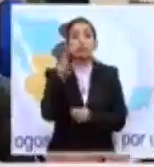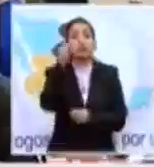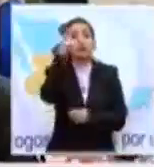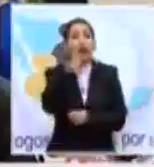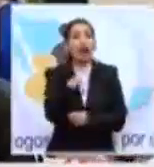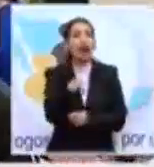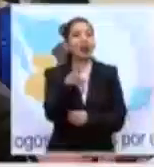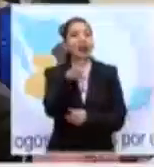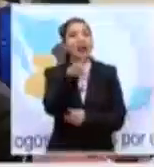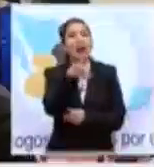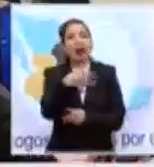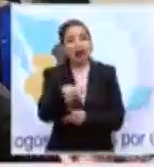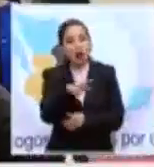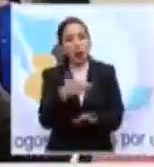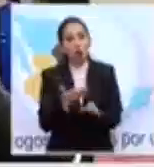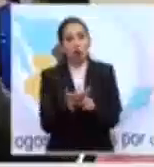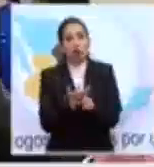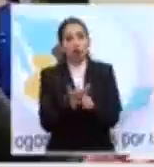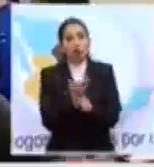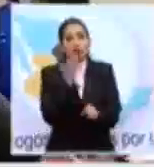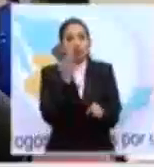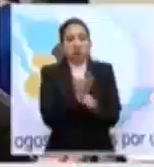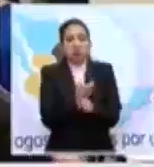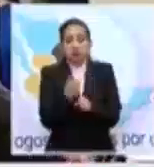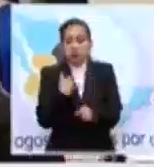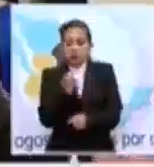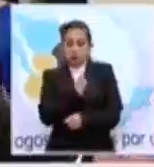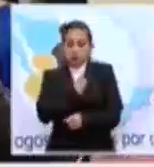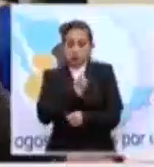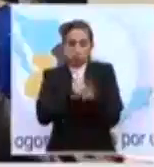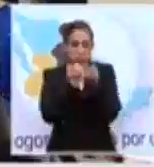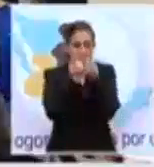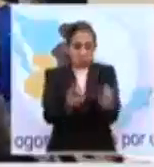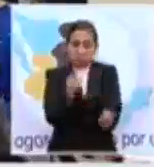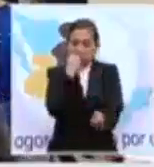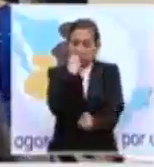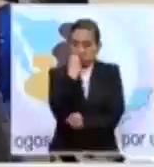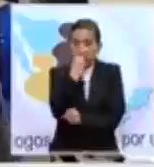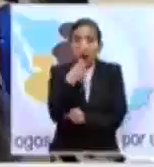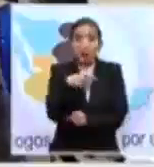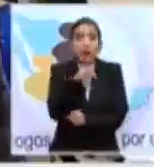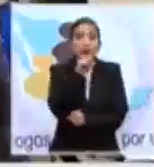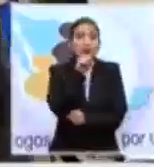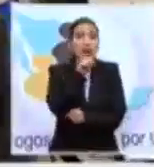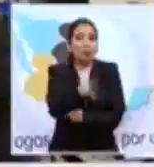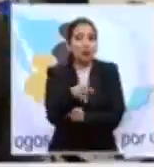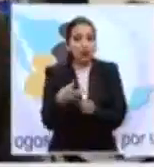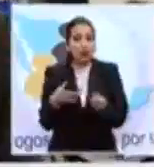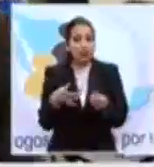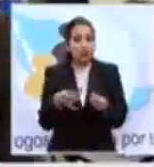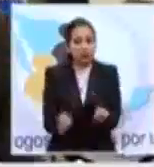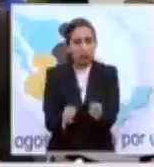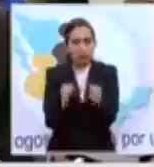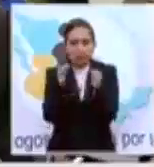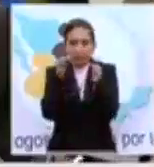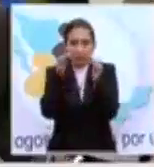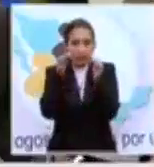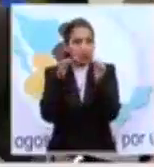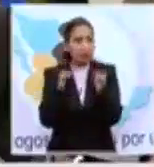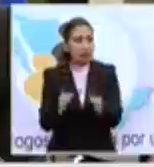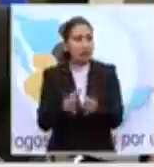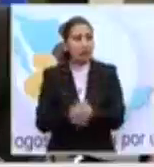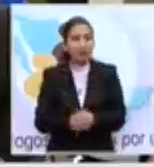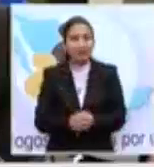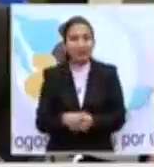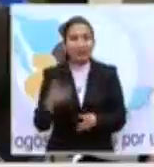buscar una autosuficiencia alimentaria, una autonomía alimentaria, pero también calidades en cuanto a